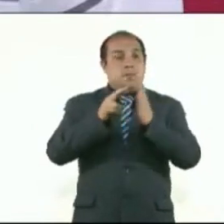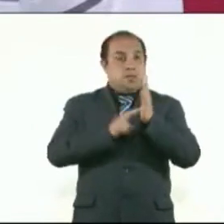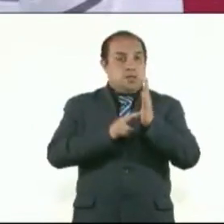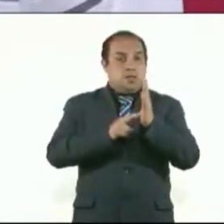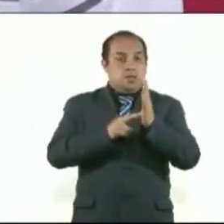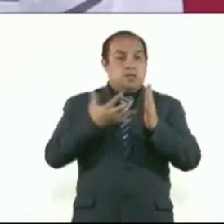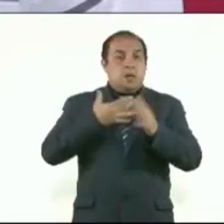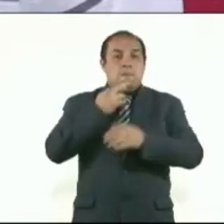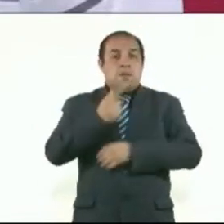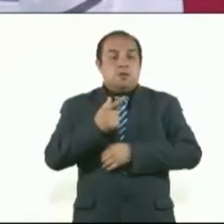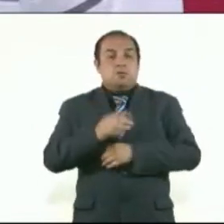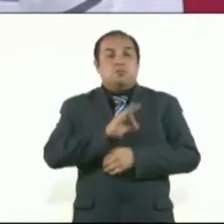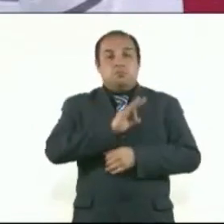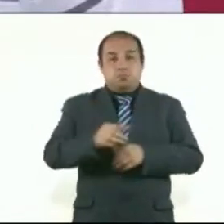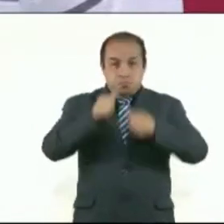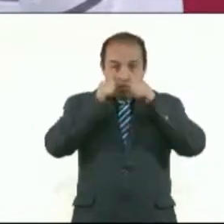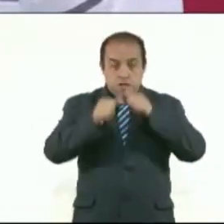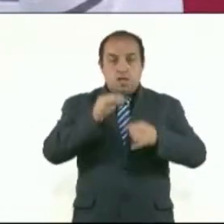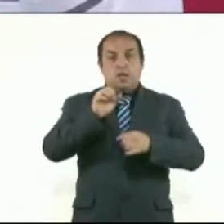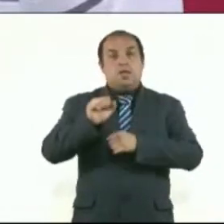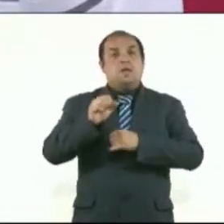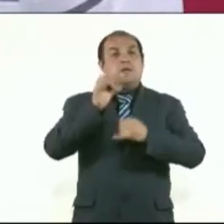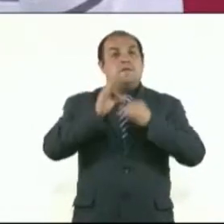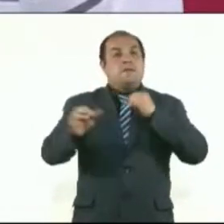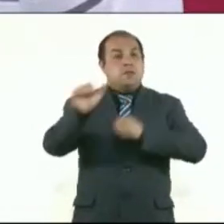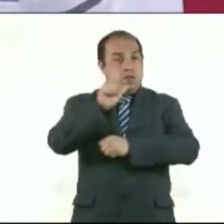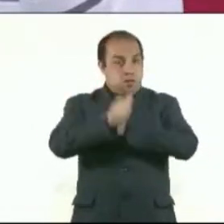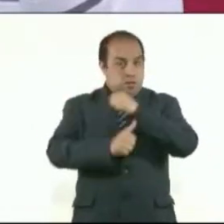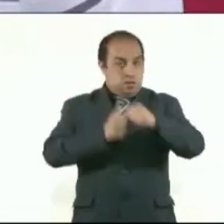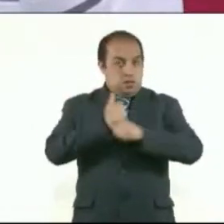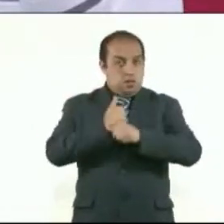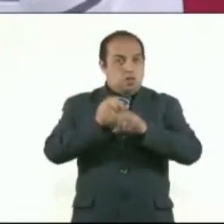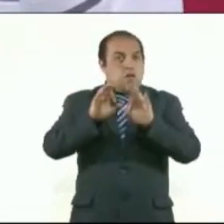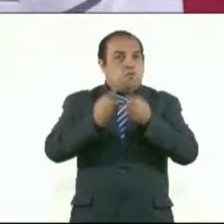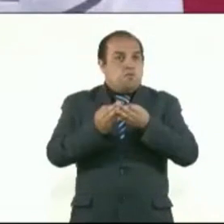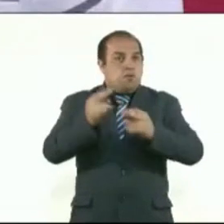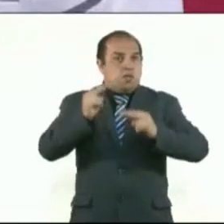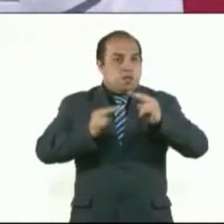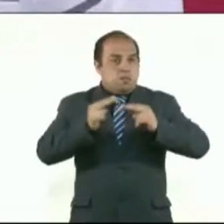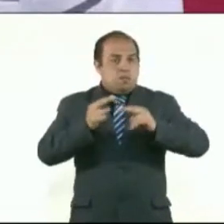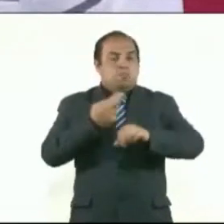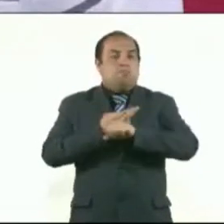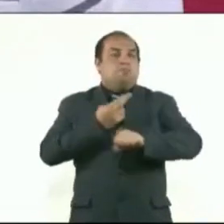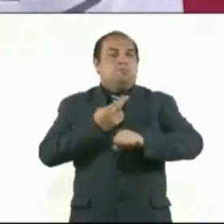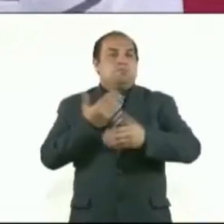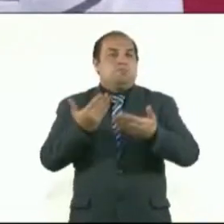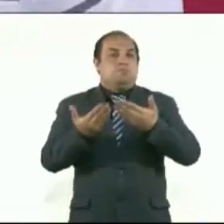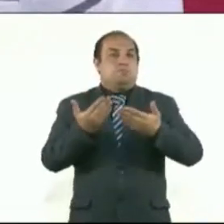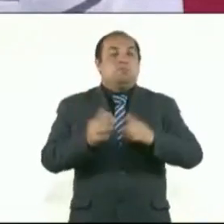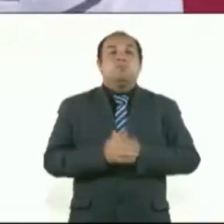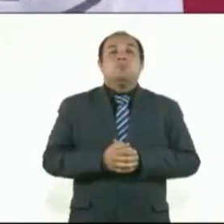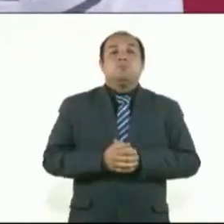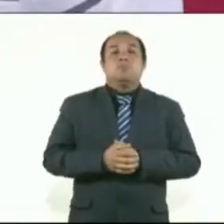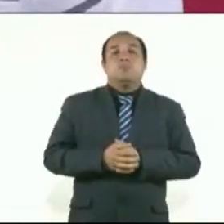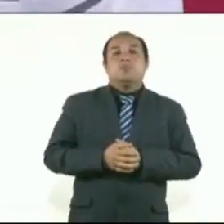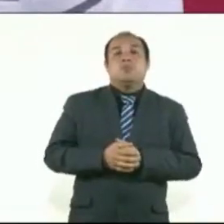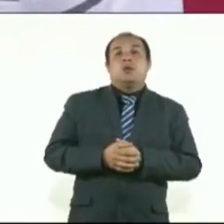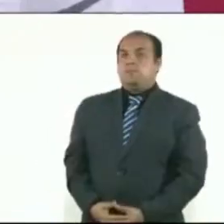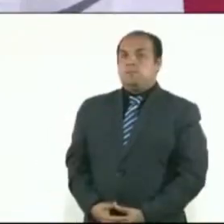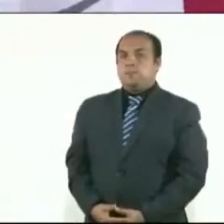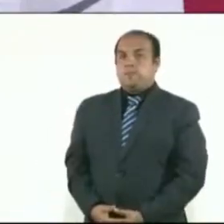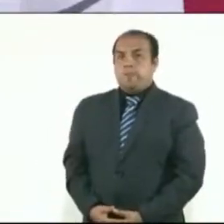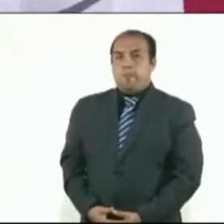tenemos, podemos enfrentar el fin de año en condiciones, niveles de magnitud mayores que las que hemos enfrentado en cualquier otro momento de la